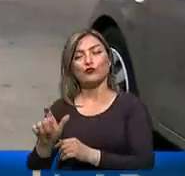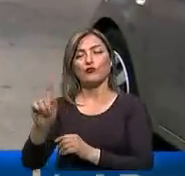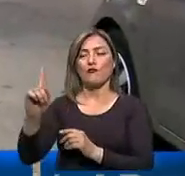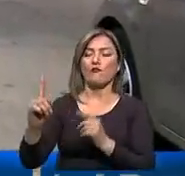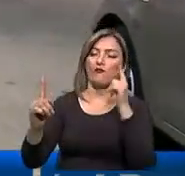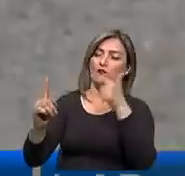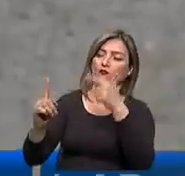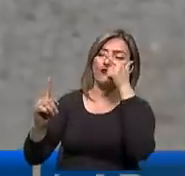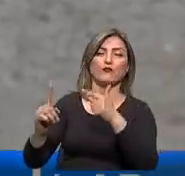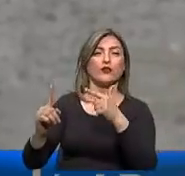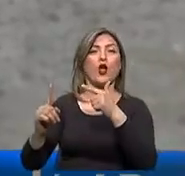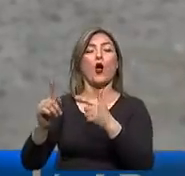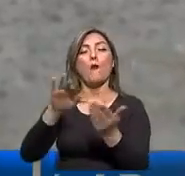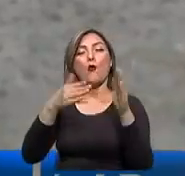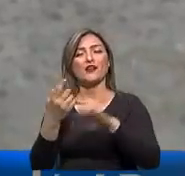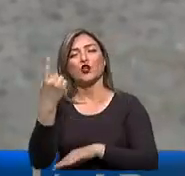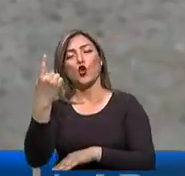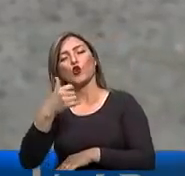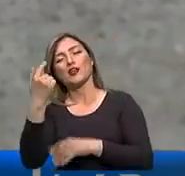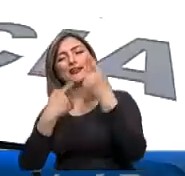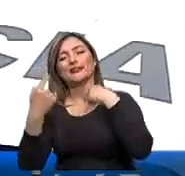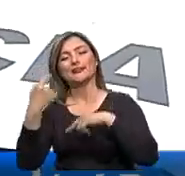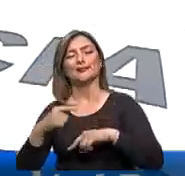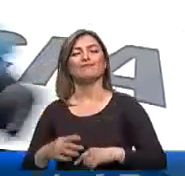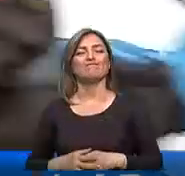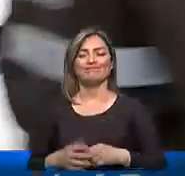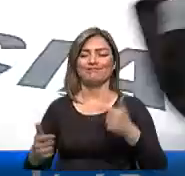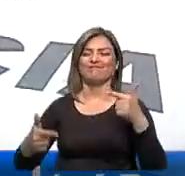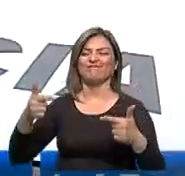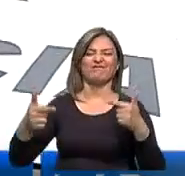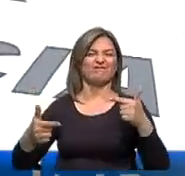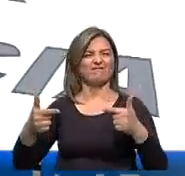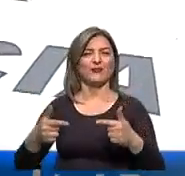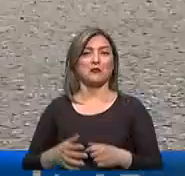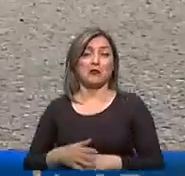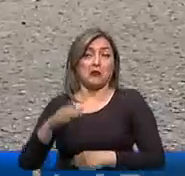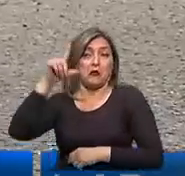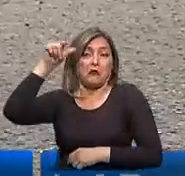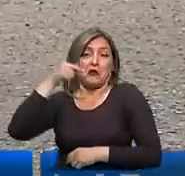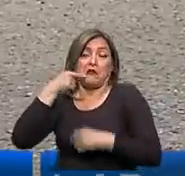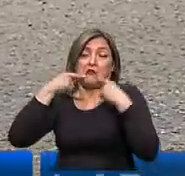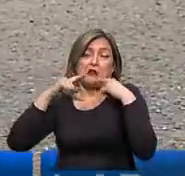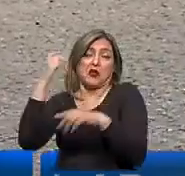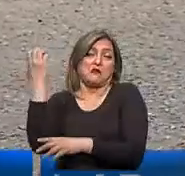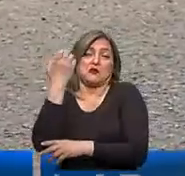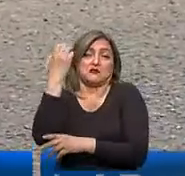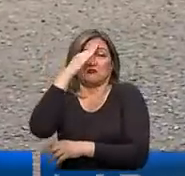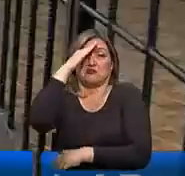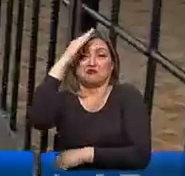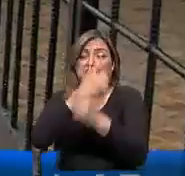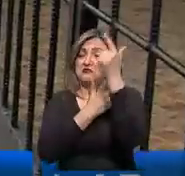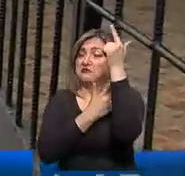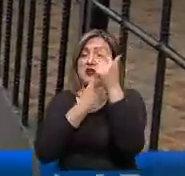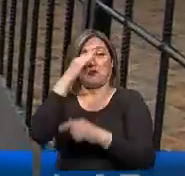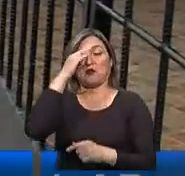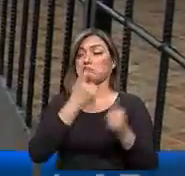falleció y otra resultó herida en medio de una balacera. Todo esto ocurrió en medio de un estado de excepción y con militares y policías,